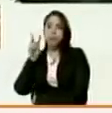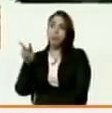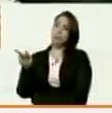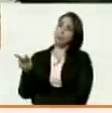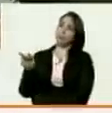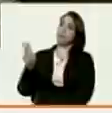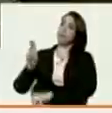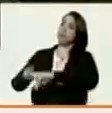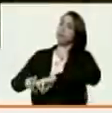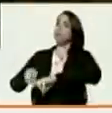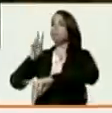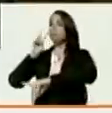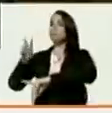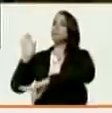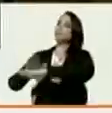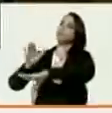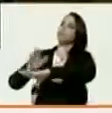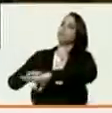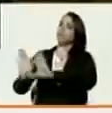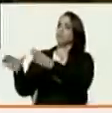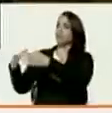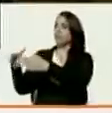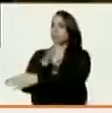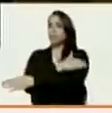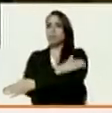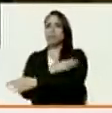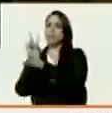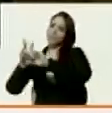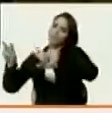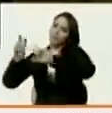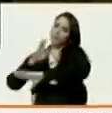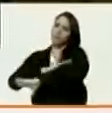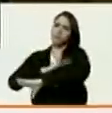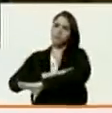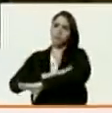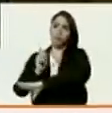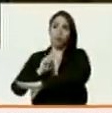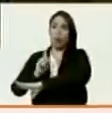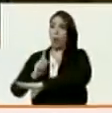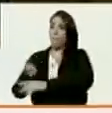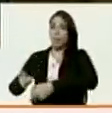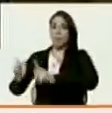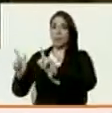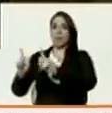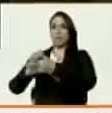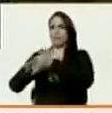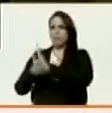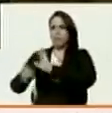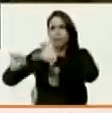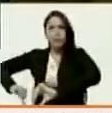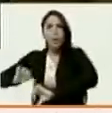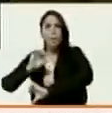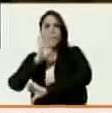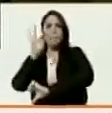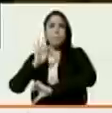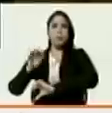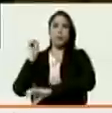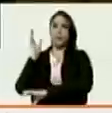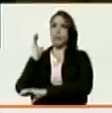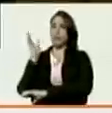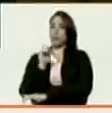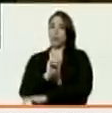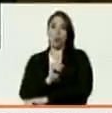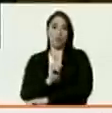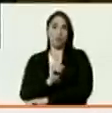ocurriendo, nosotros estamos revisando el comportamiento, no vamos a permitir que destrocen este Palacio Federal Legislativo,